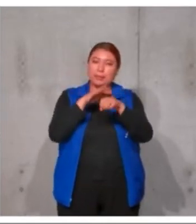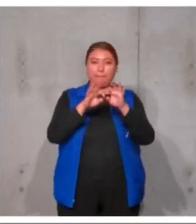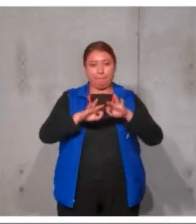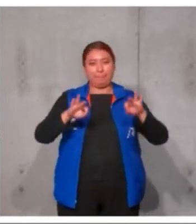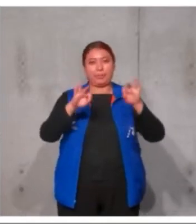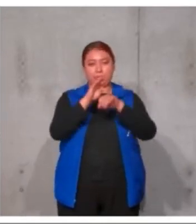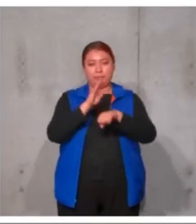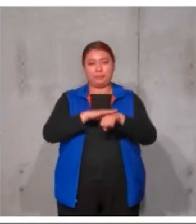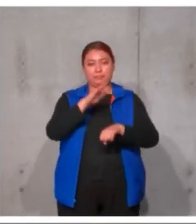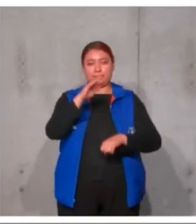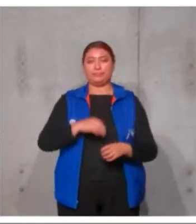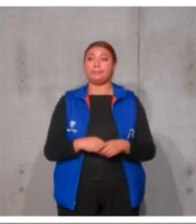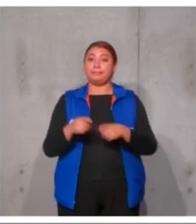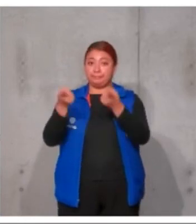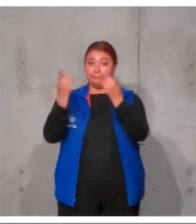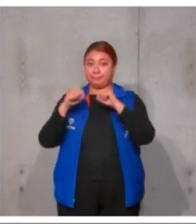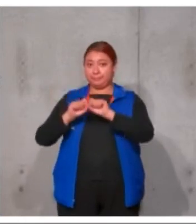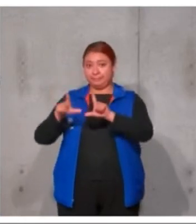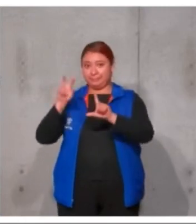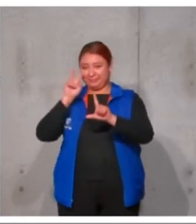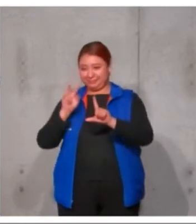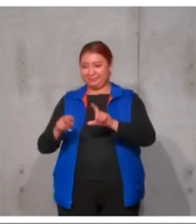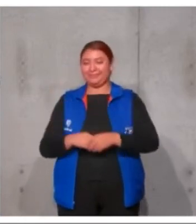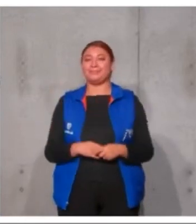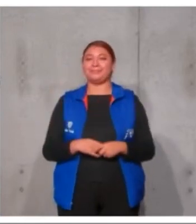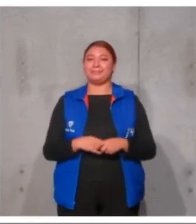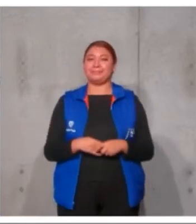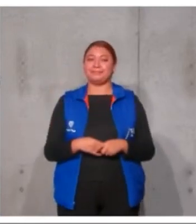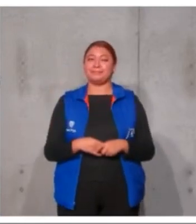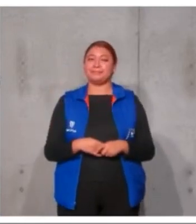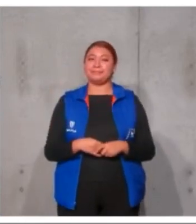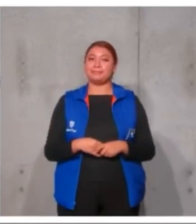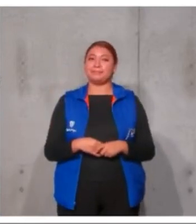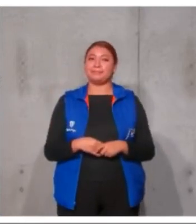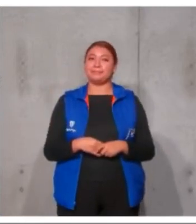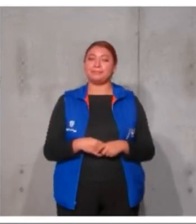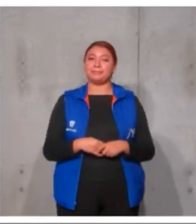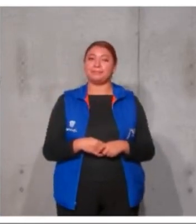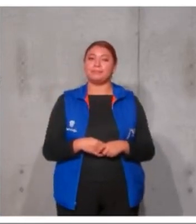para la organización. Siguiente, por favor.